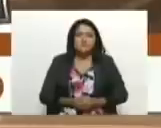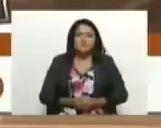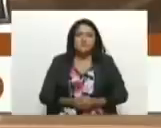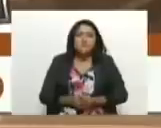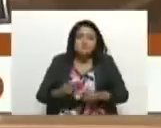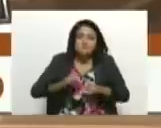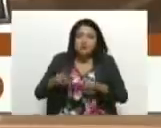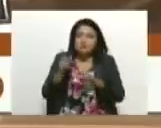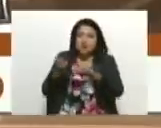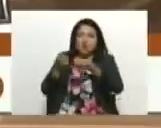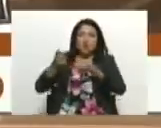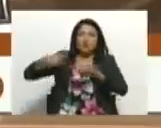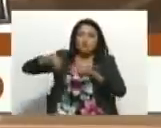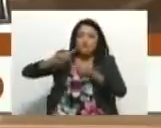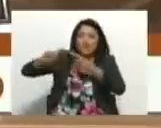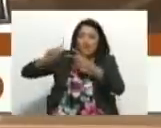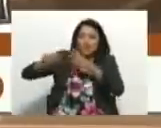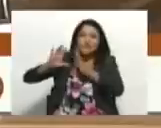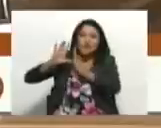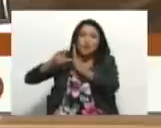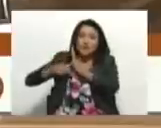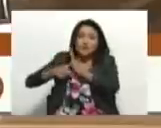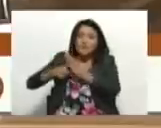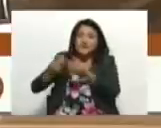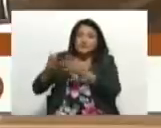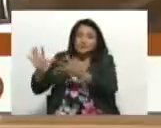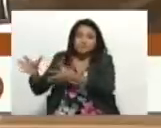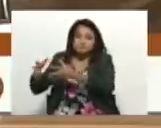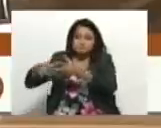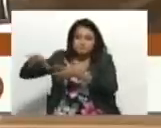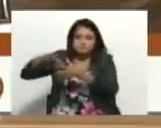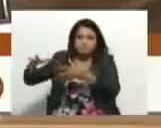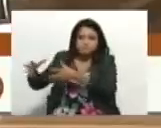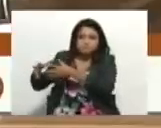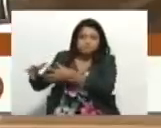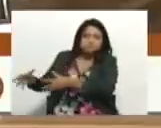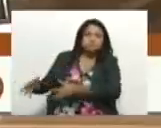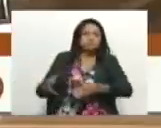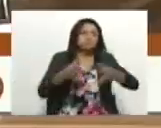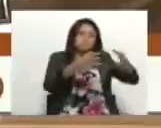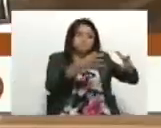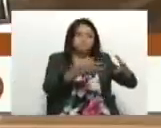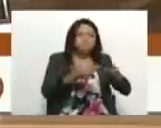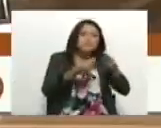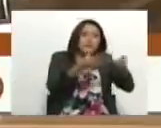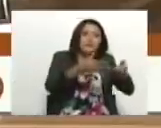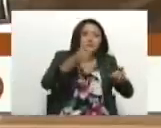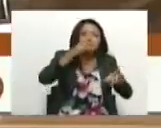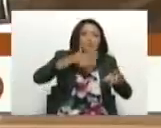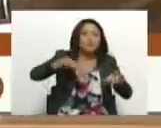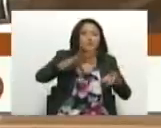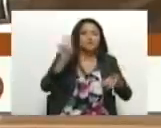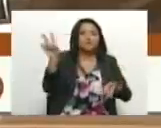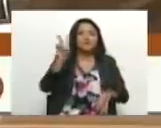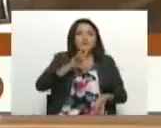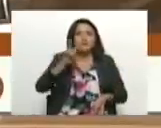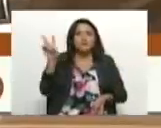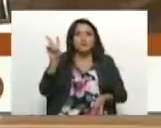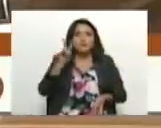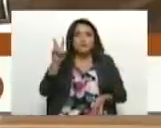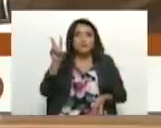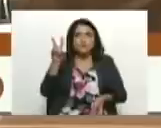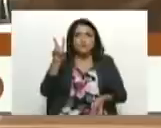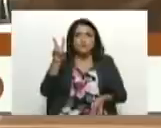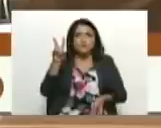bienes, para que sean regresados al agraviado que es el pueblo, que es el ciudadano, que es la venezolana, que